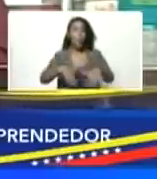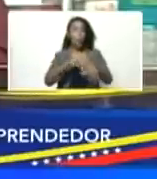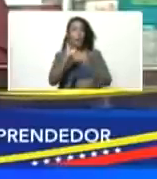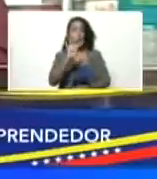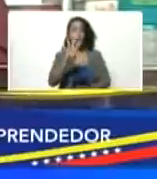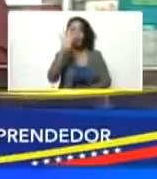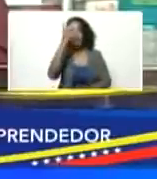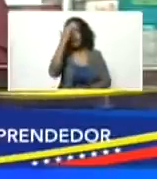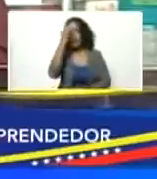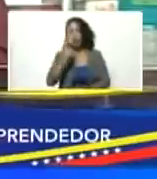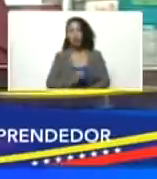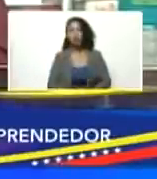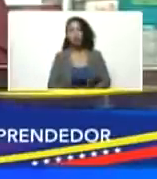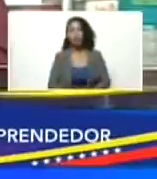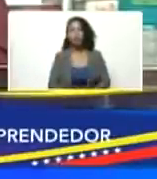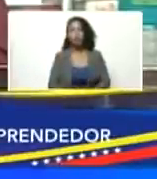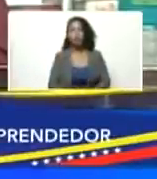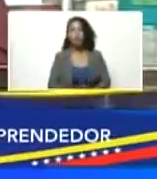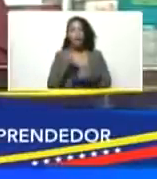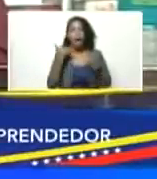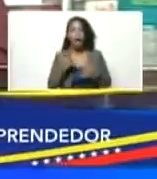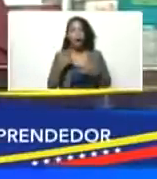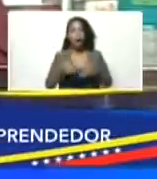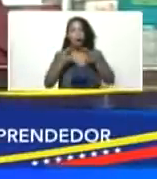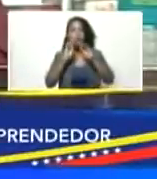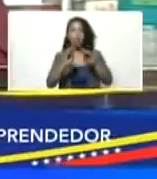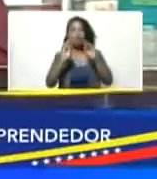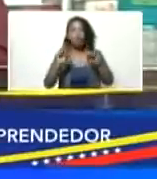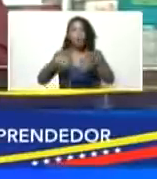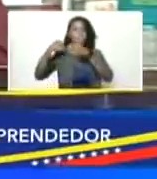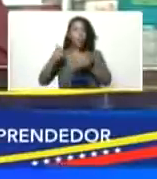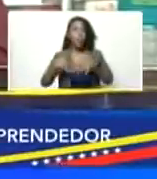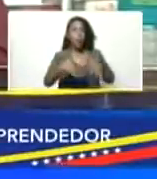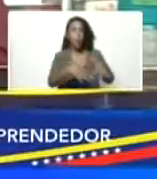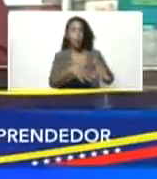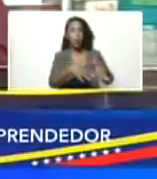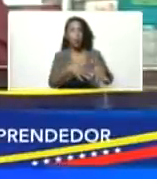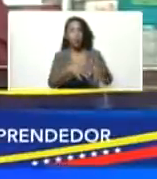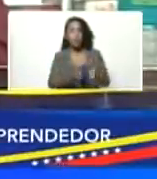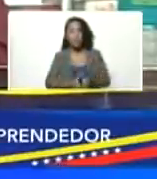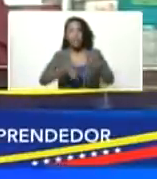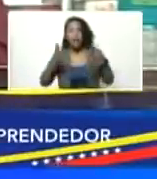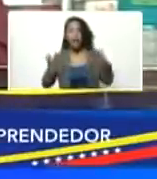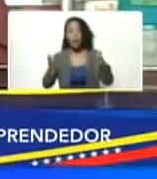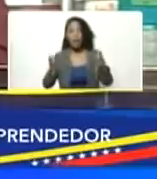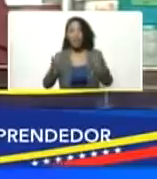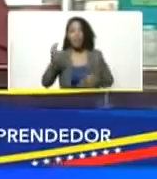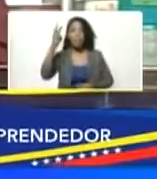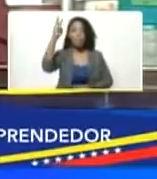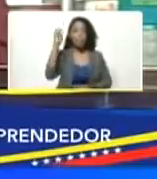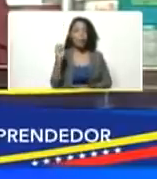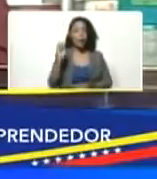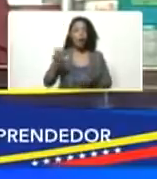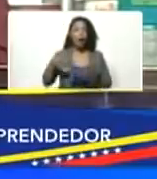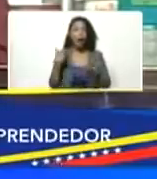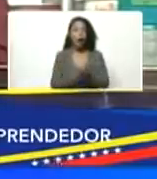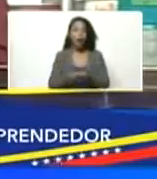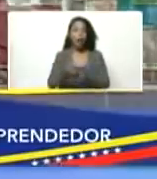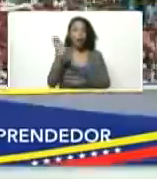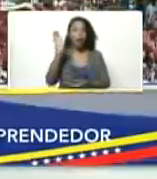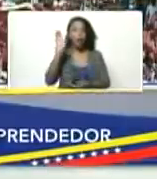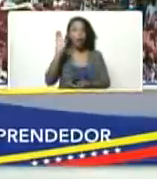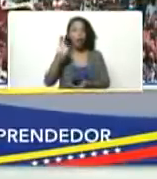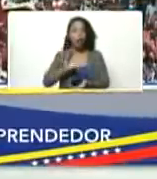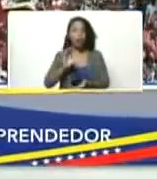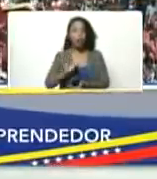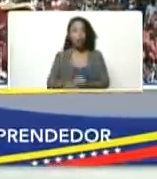febrero. Ahora están convocando una marcha el doble de monumental, de Petare a Catia, me dicen,